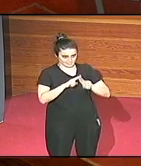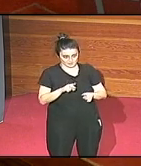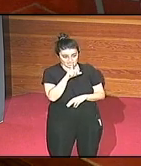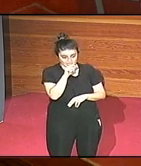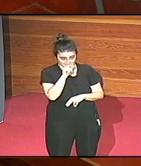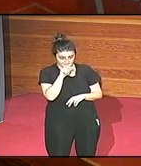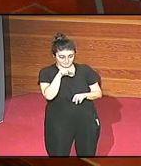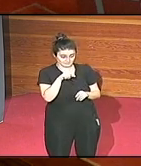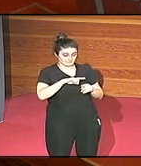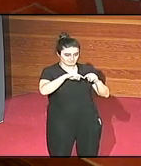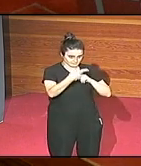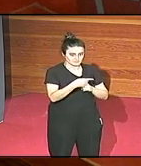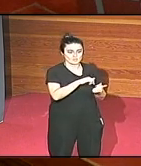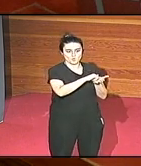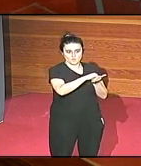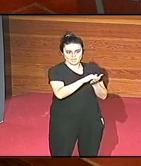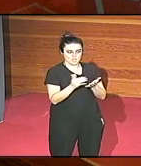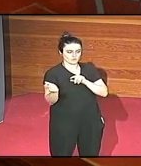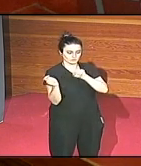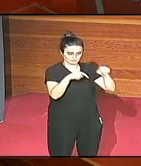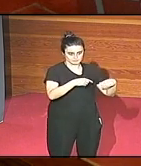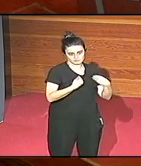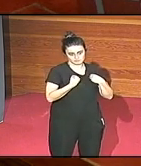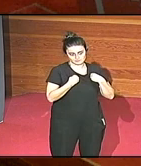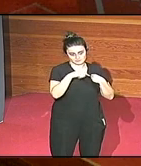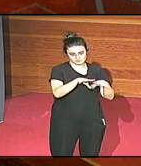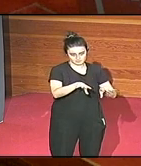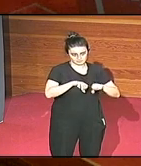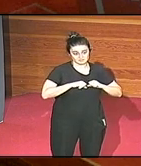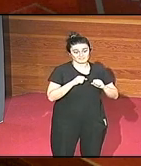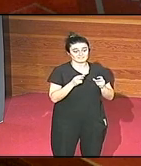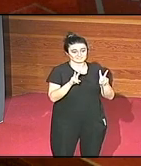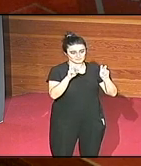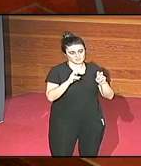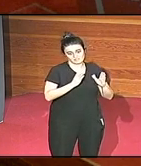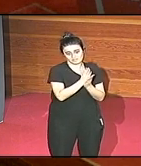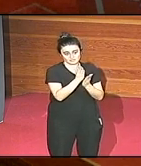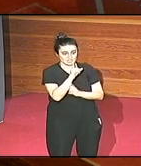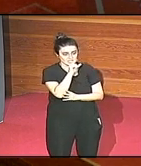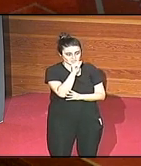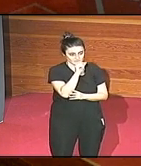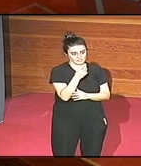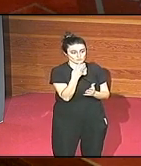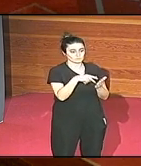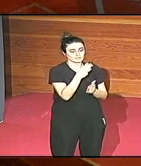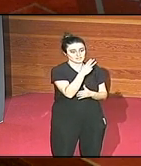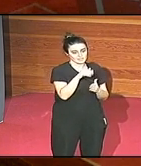en Nueva York, donde fue corresponsal de los medios de EITV en Estados Unidos de 2013 a 2018.